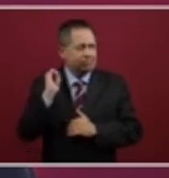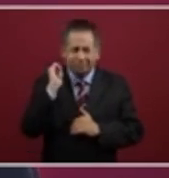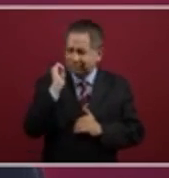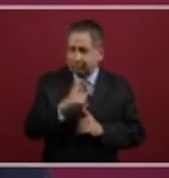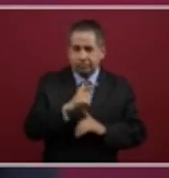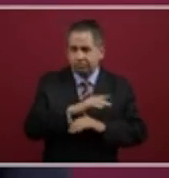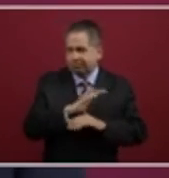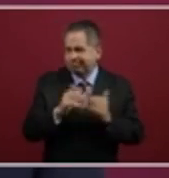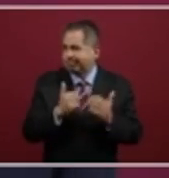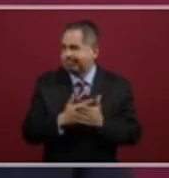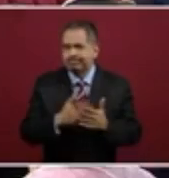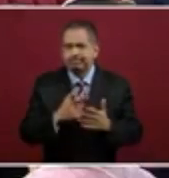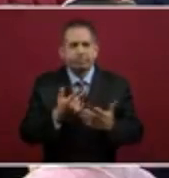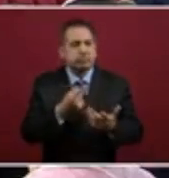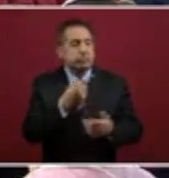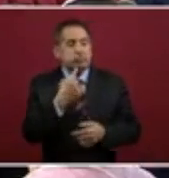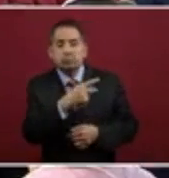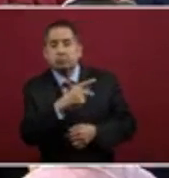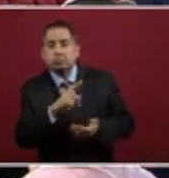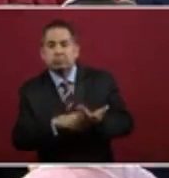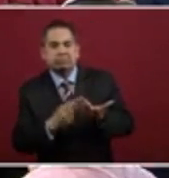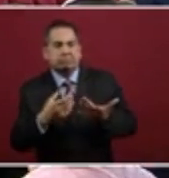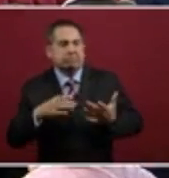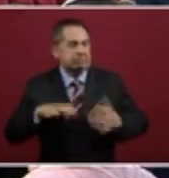de riqueza